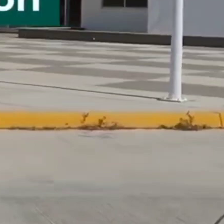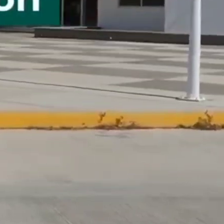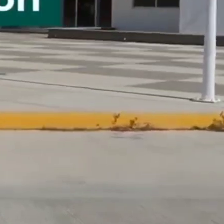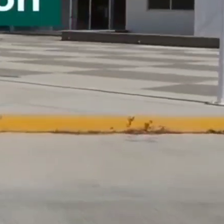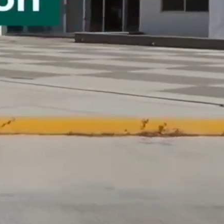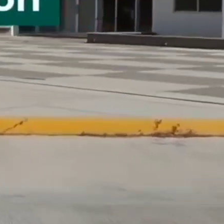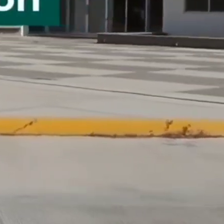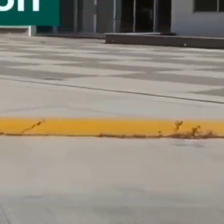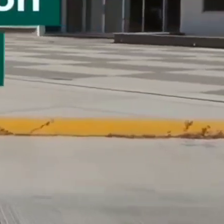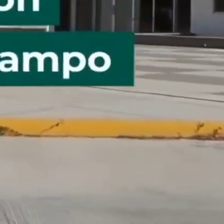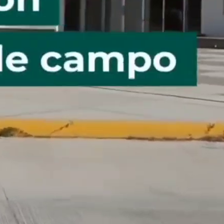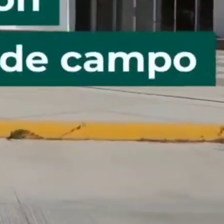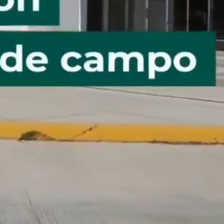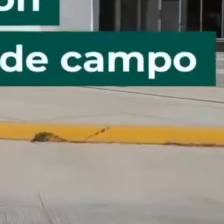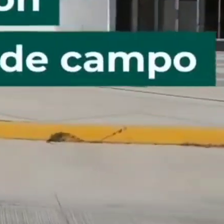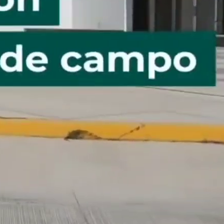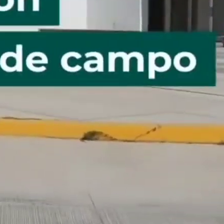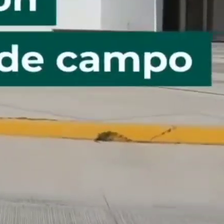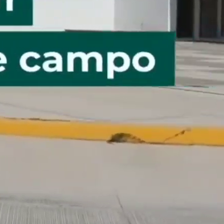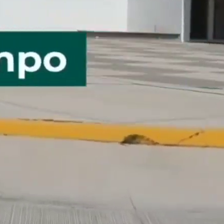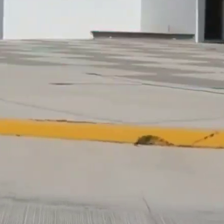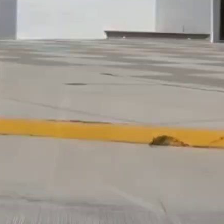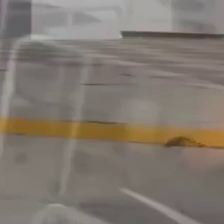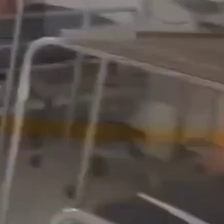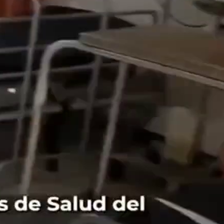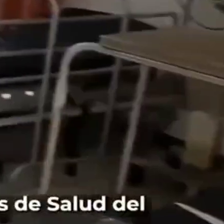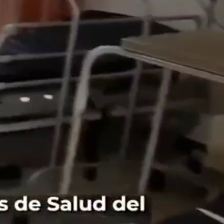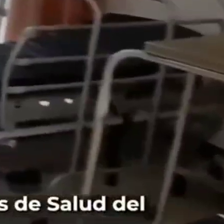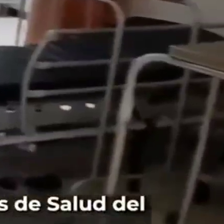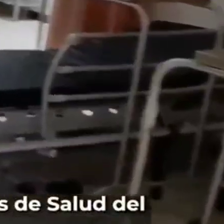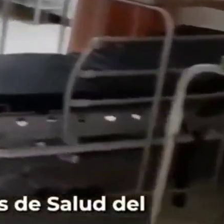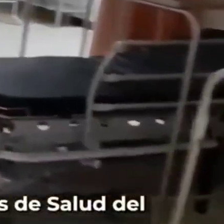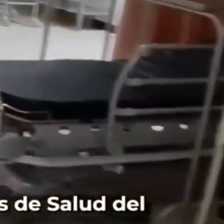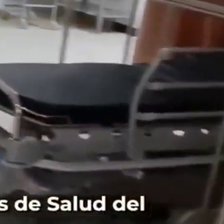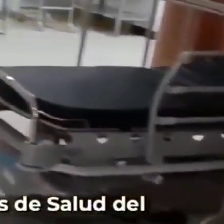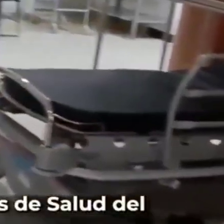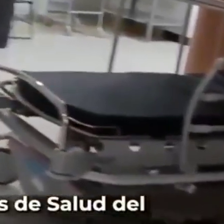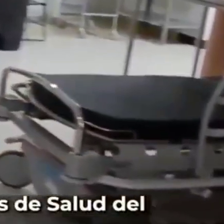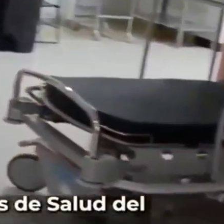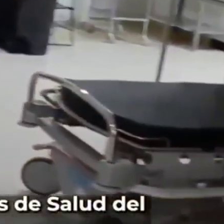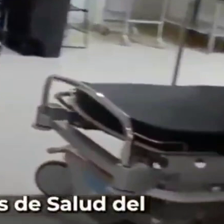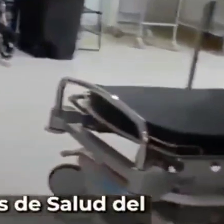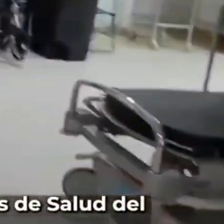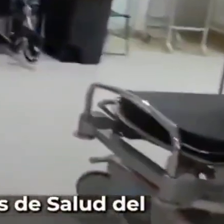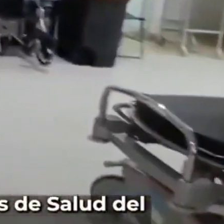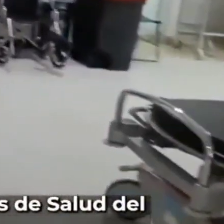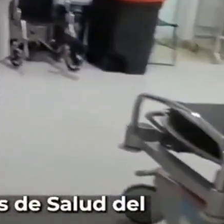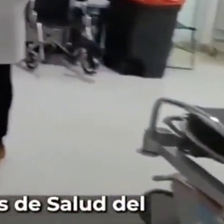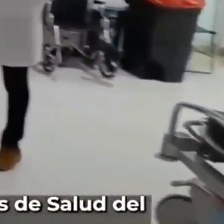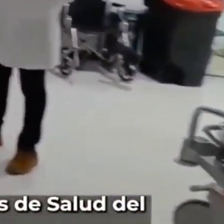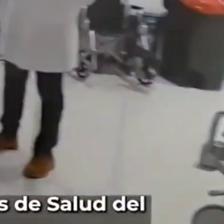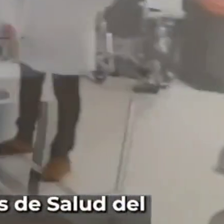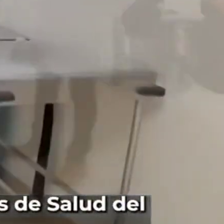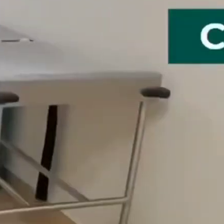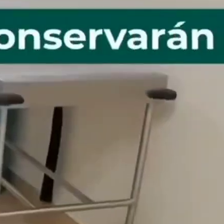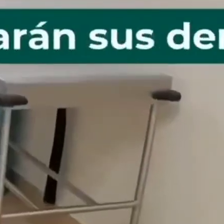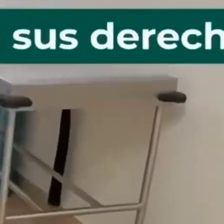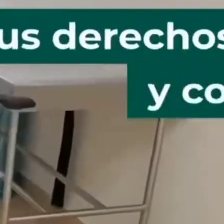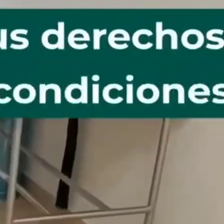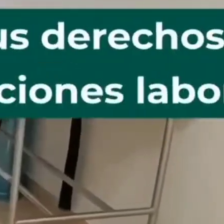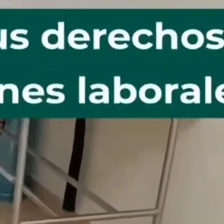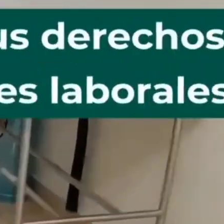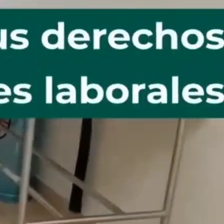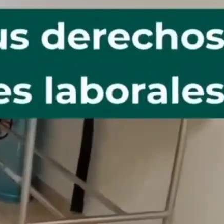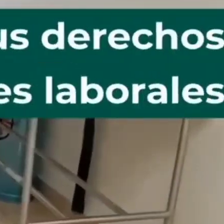157 personas participaron en el levantamiento diagnóstico de campo. El personal con contratación definitiva en los servicios de salud del estado conservará